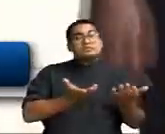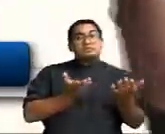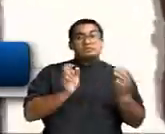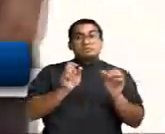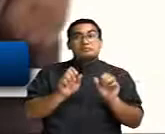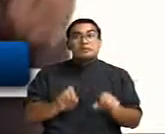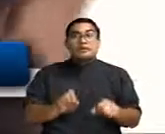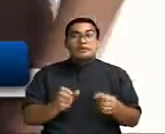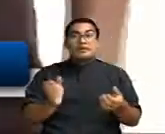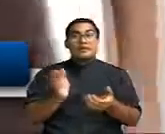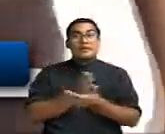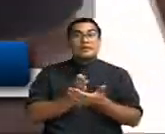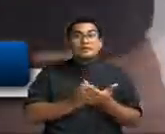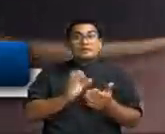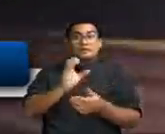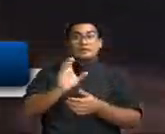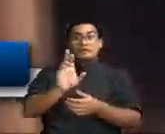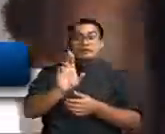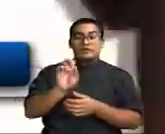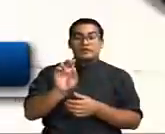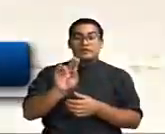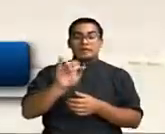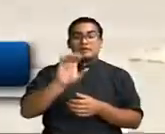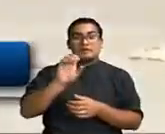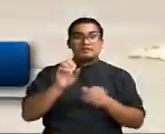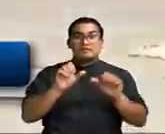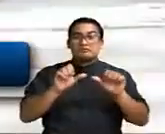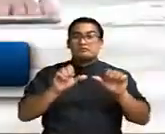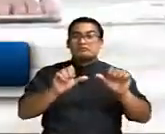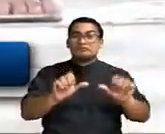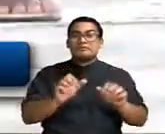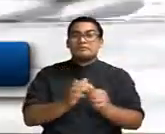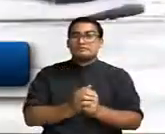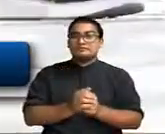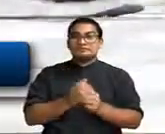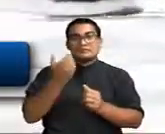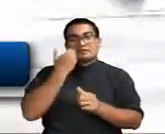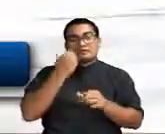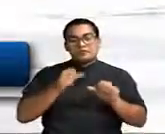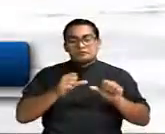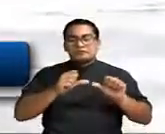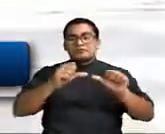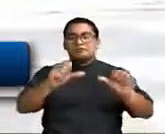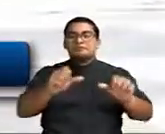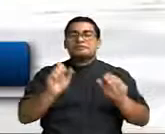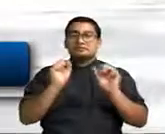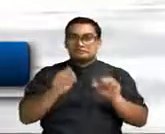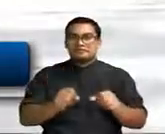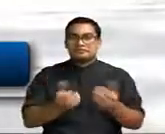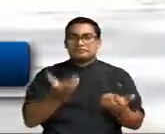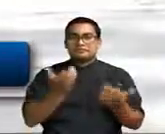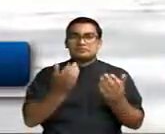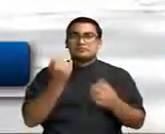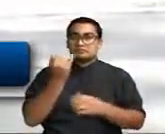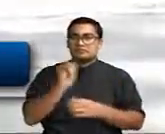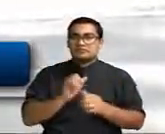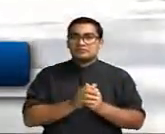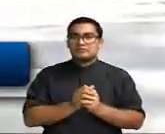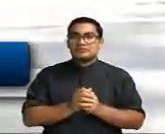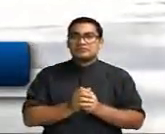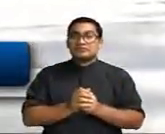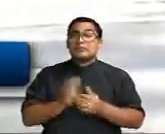enfermedad crónica? No. Puede considerarse una enfermedad crónica, puede considerarse una enfermedad crónica, claro que sí,